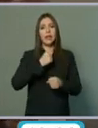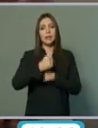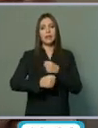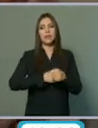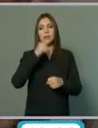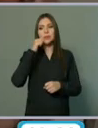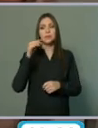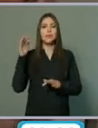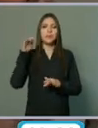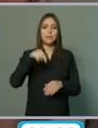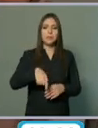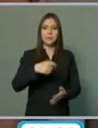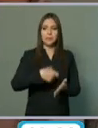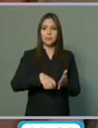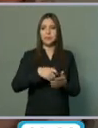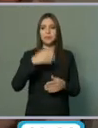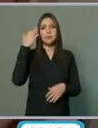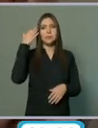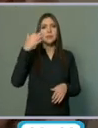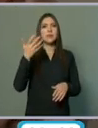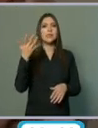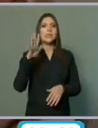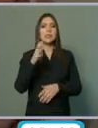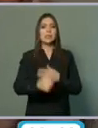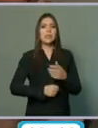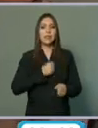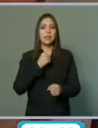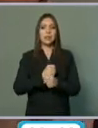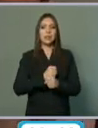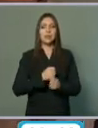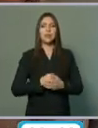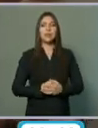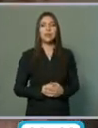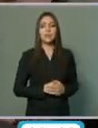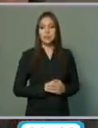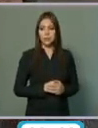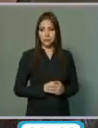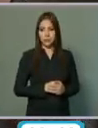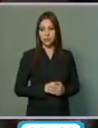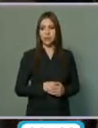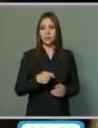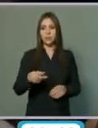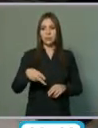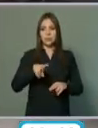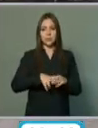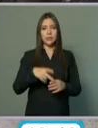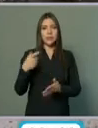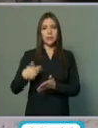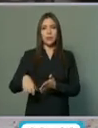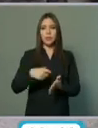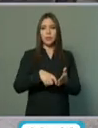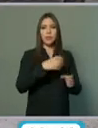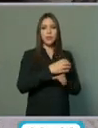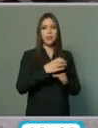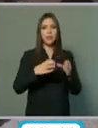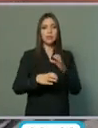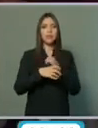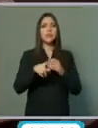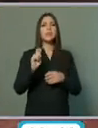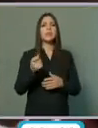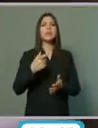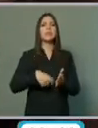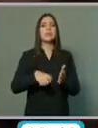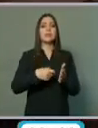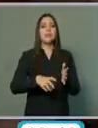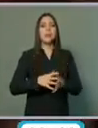cuántos años ya tiene? como unos 10 años más o menos. Y mire, vino, compró sus cosas aquí en la Merced. Si no es indiscreción, ¿qué